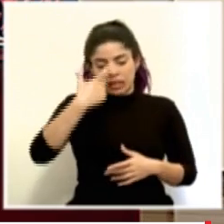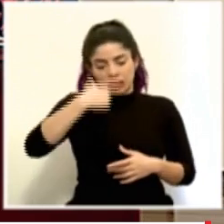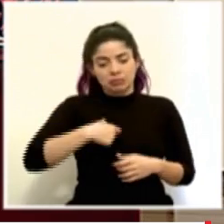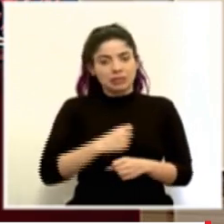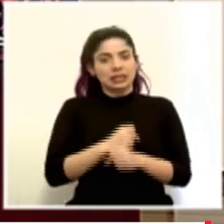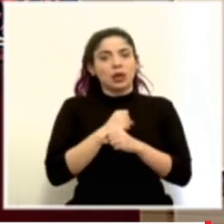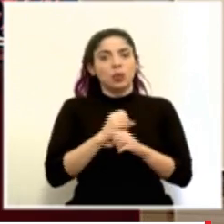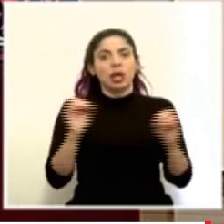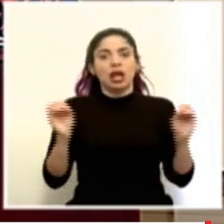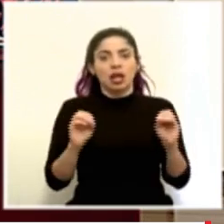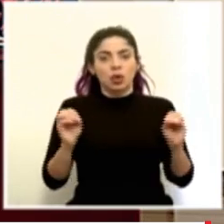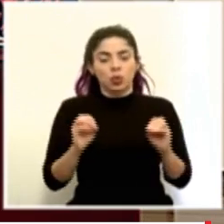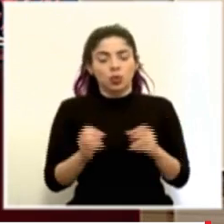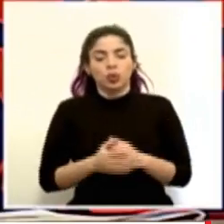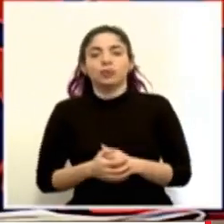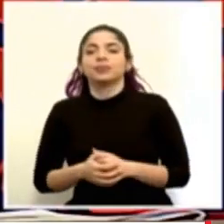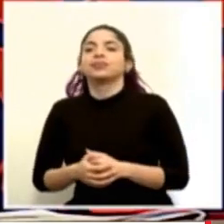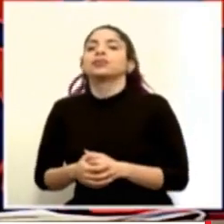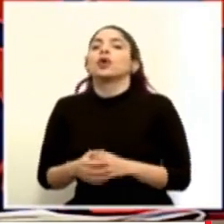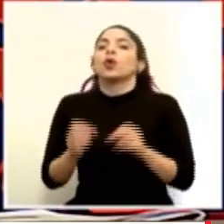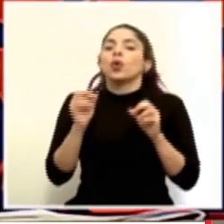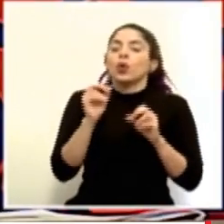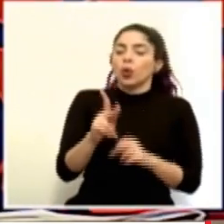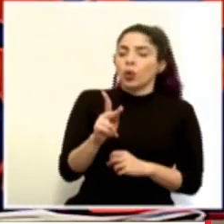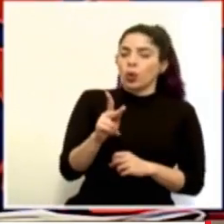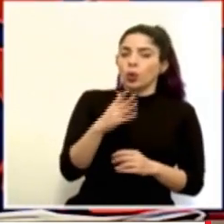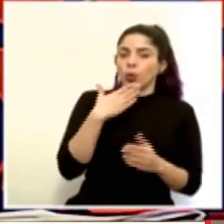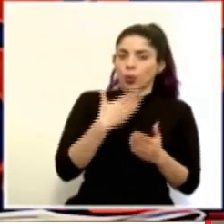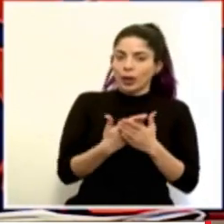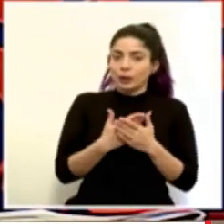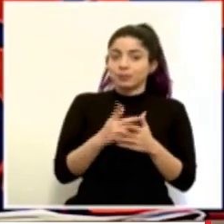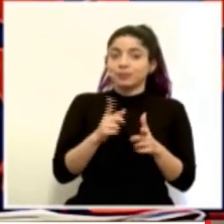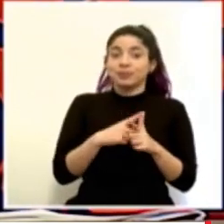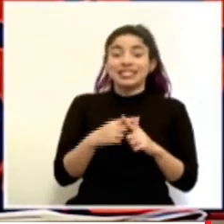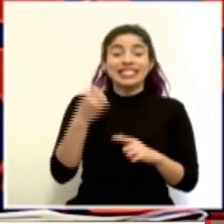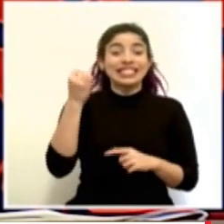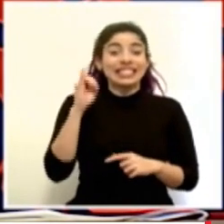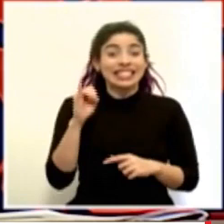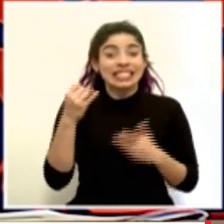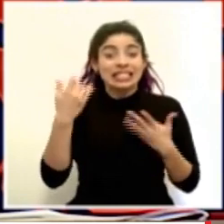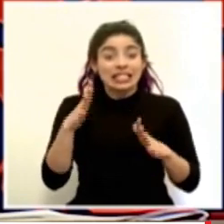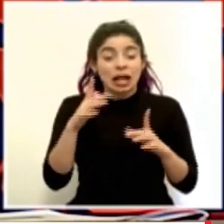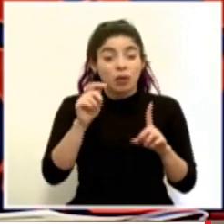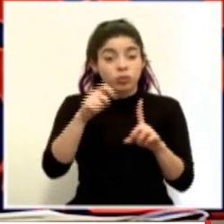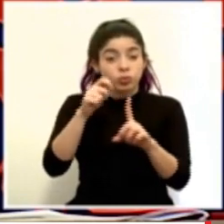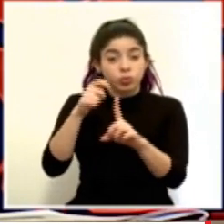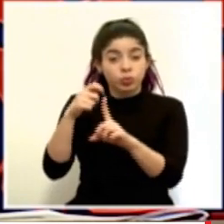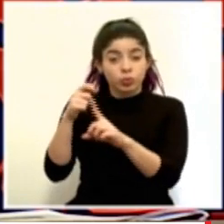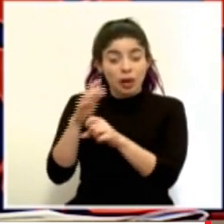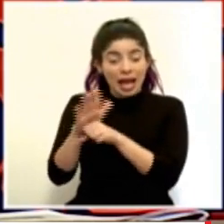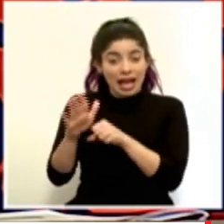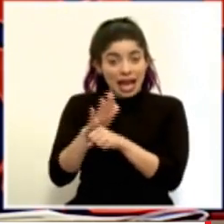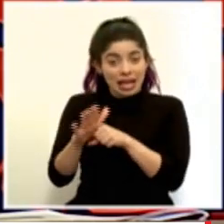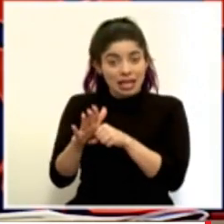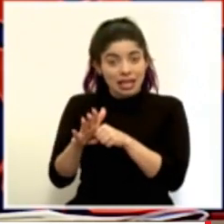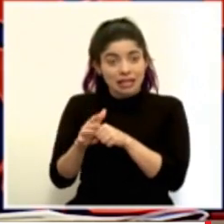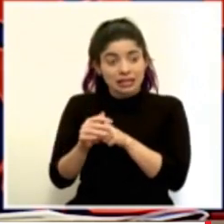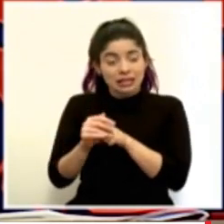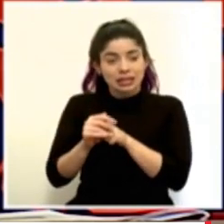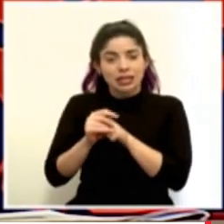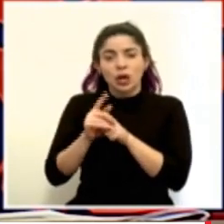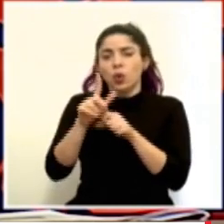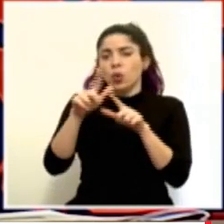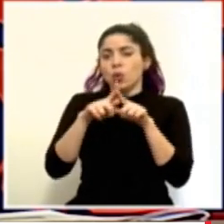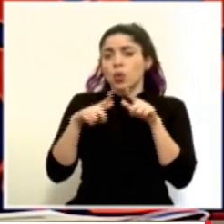seguridad necesarias. Ok, bueno, entonces, si se hizo un muestreo en Cañas, en